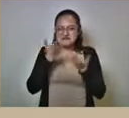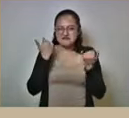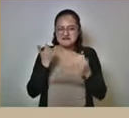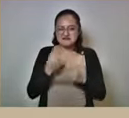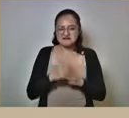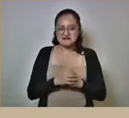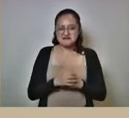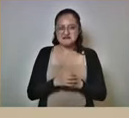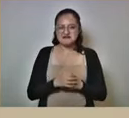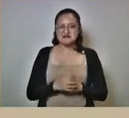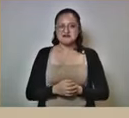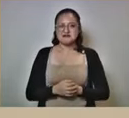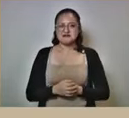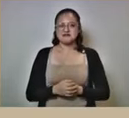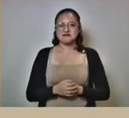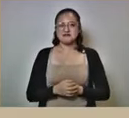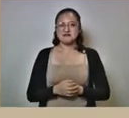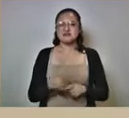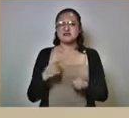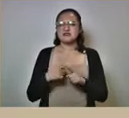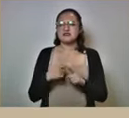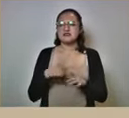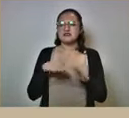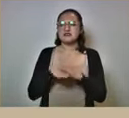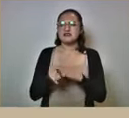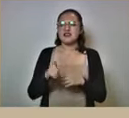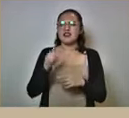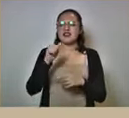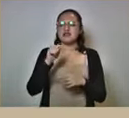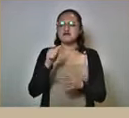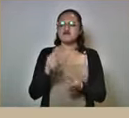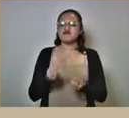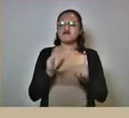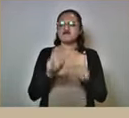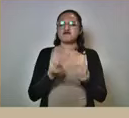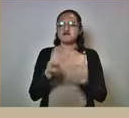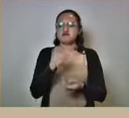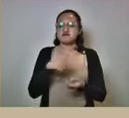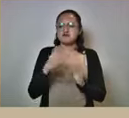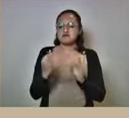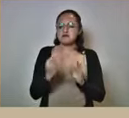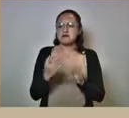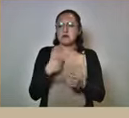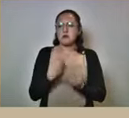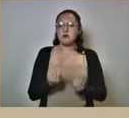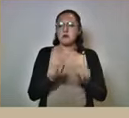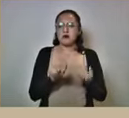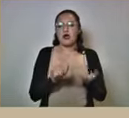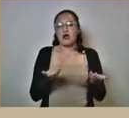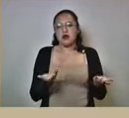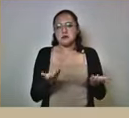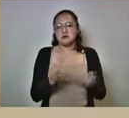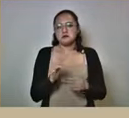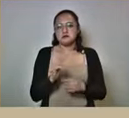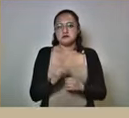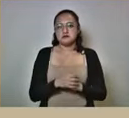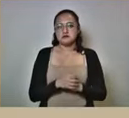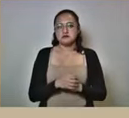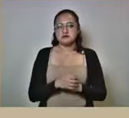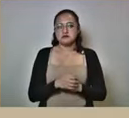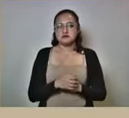de aquí de las empacadoras o enlatadoras que están por aquí. Entonces van a